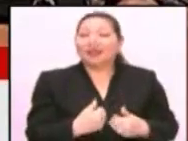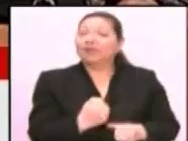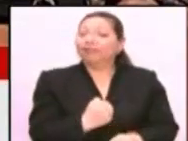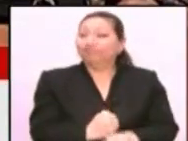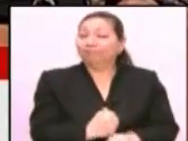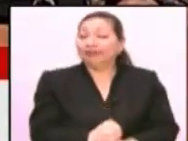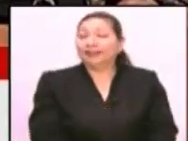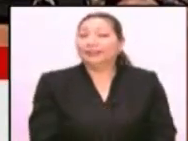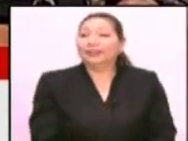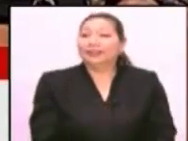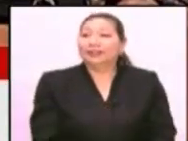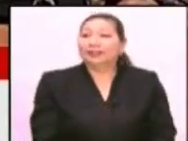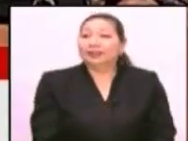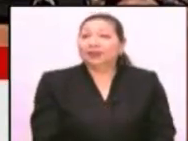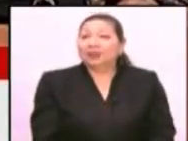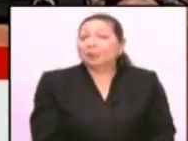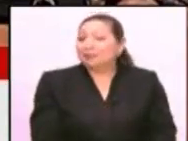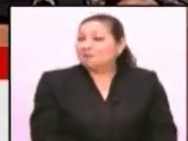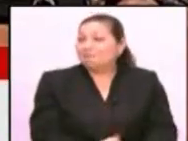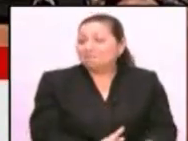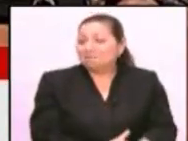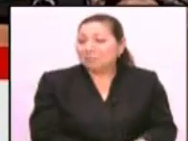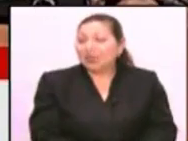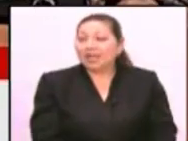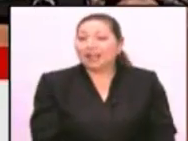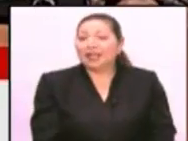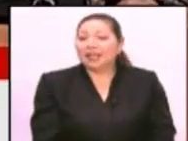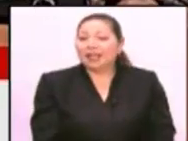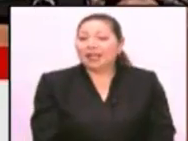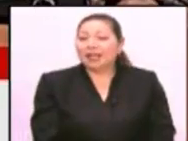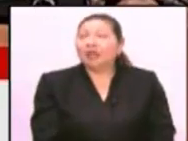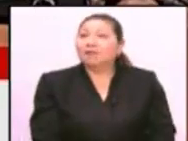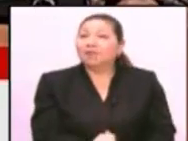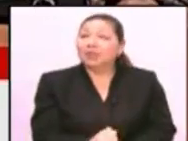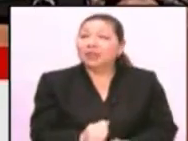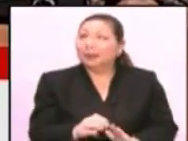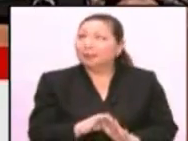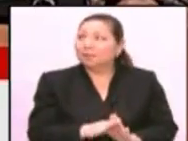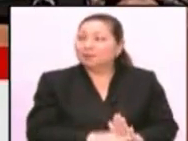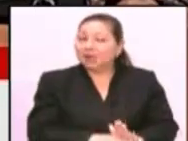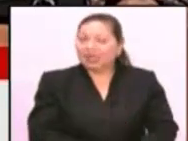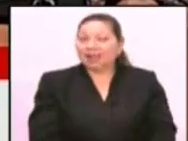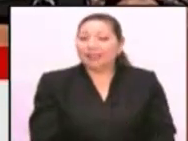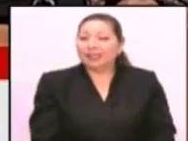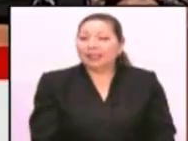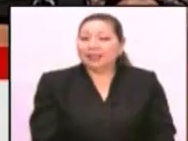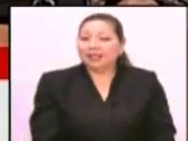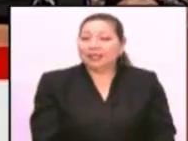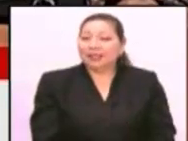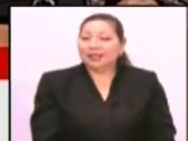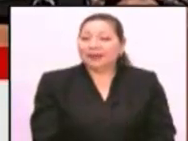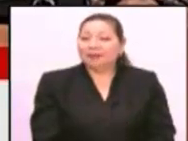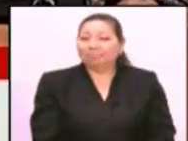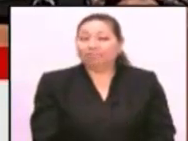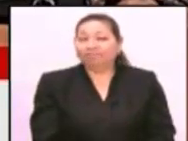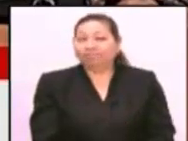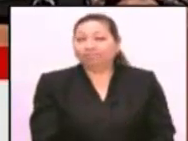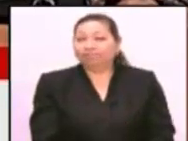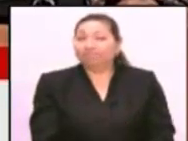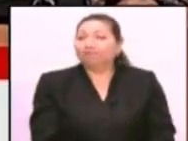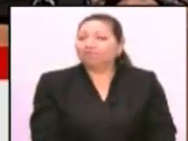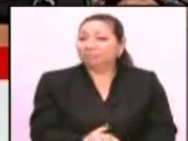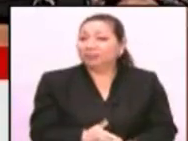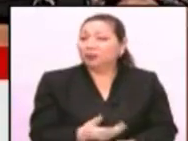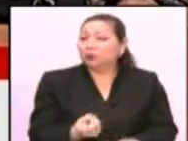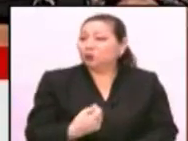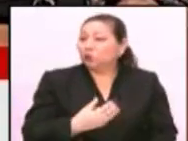trabajo aflictivo, denigrante, un trabajo mínimo. Digamos, mire, ha entrado